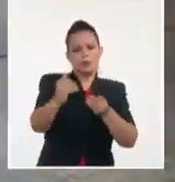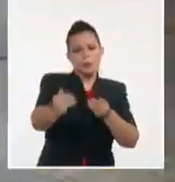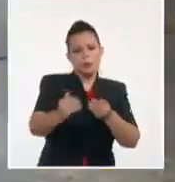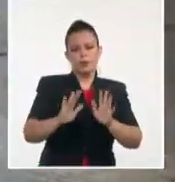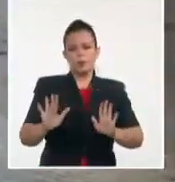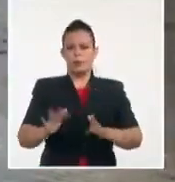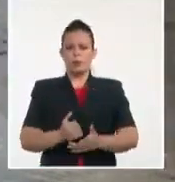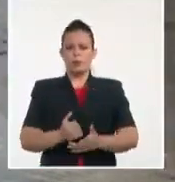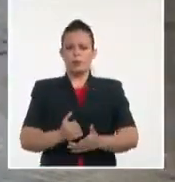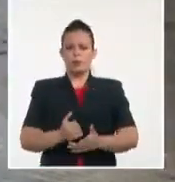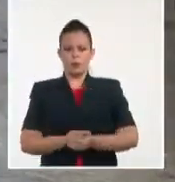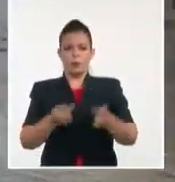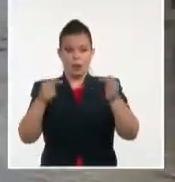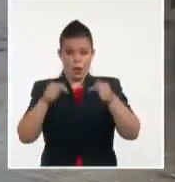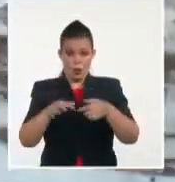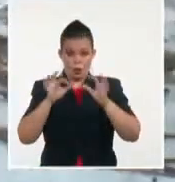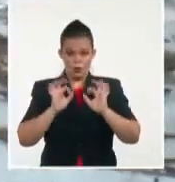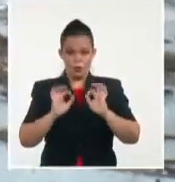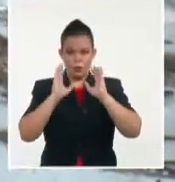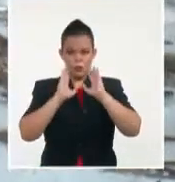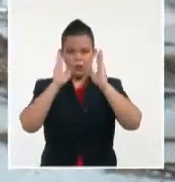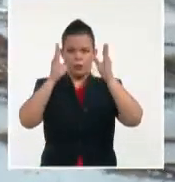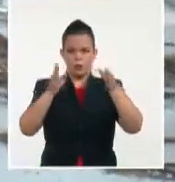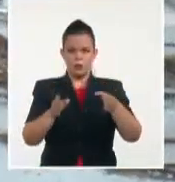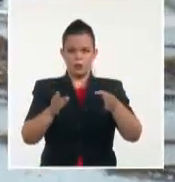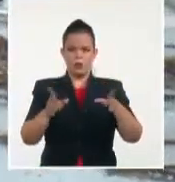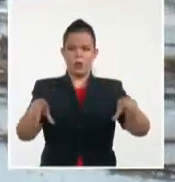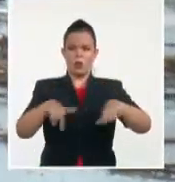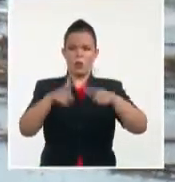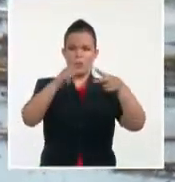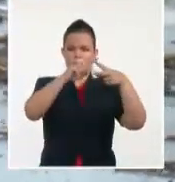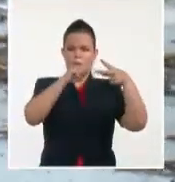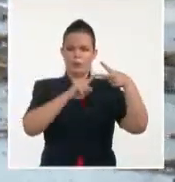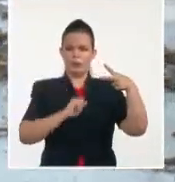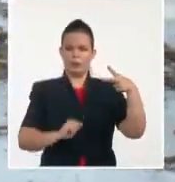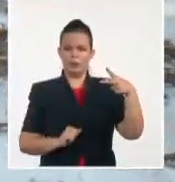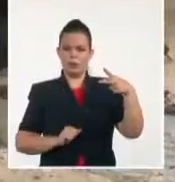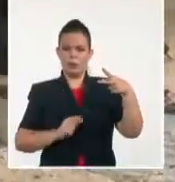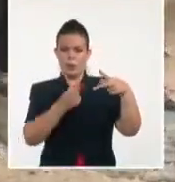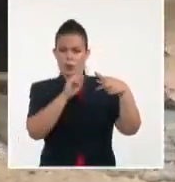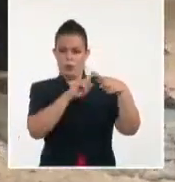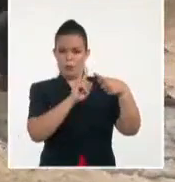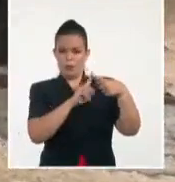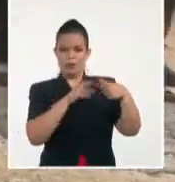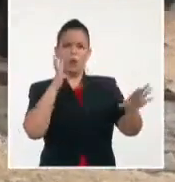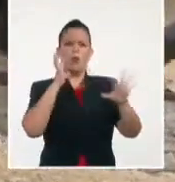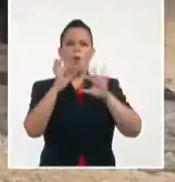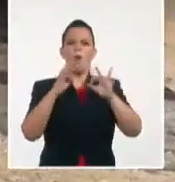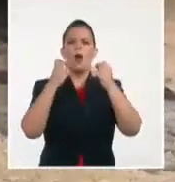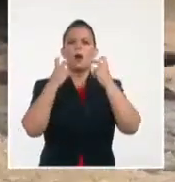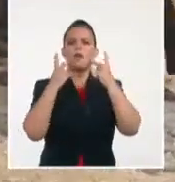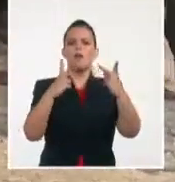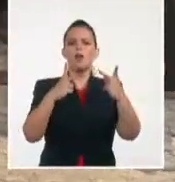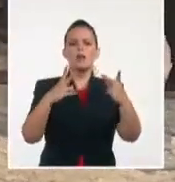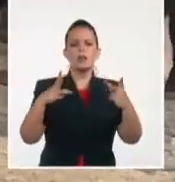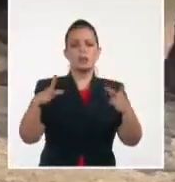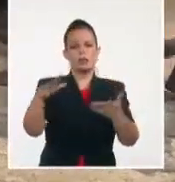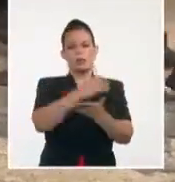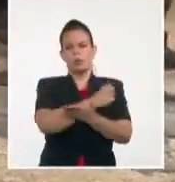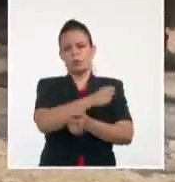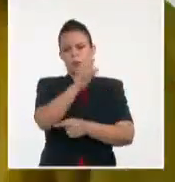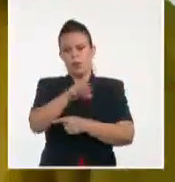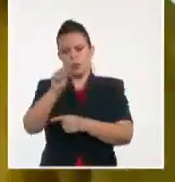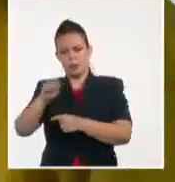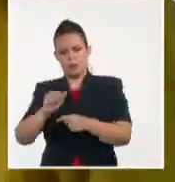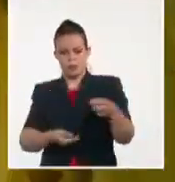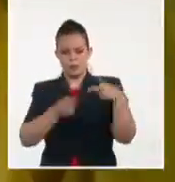estado dirigidas fundamentalmente a cumplimentar dos objetivos específicos. El primero tiene que ver con preservar la vida de toda nuestra población y, en segundo lugar, a preservar